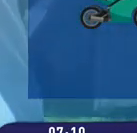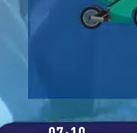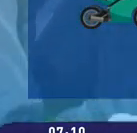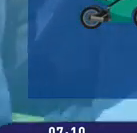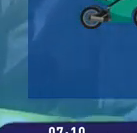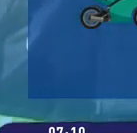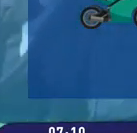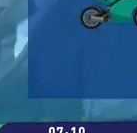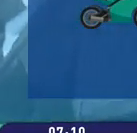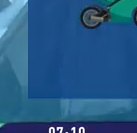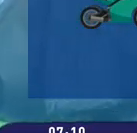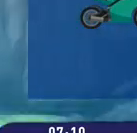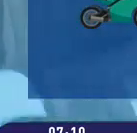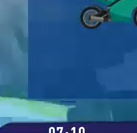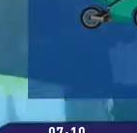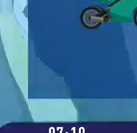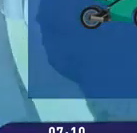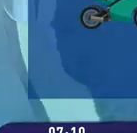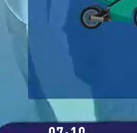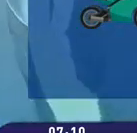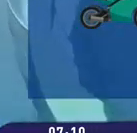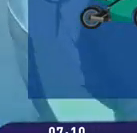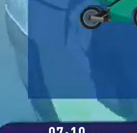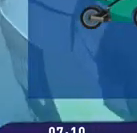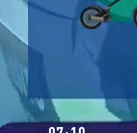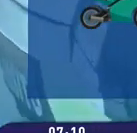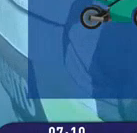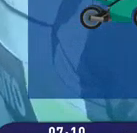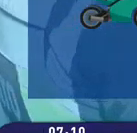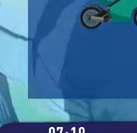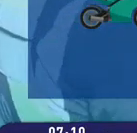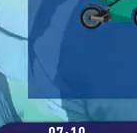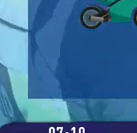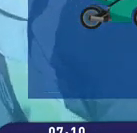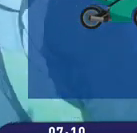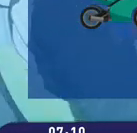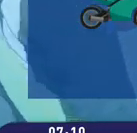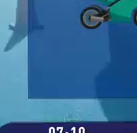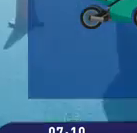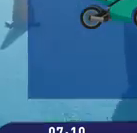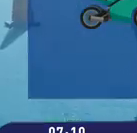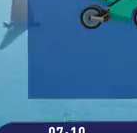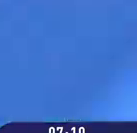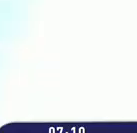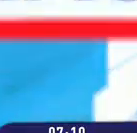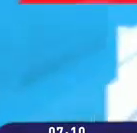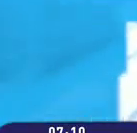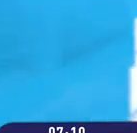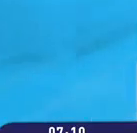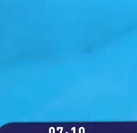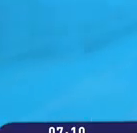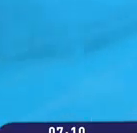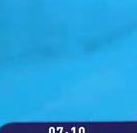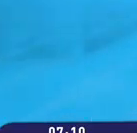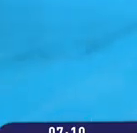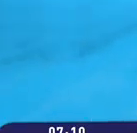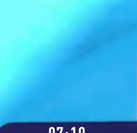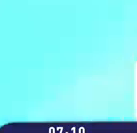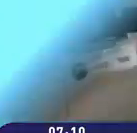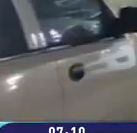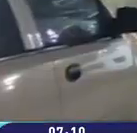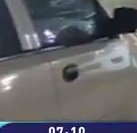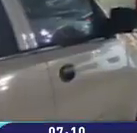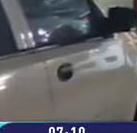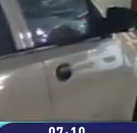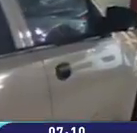placas terminan en 9 y 0. Y recuerde que en la tarde también se retoma a partir de las 16 horas hasta las 21 horas. Y al retornar vamos a contarle que un juez de